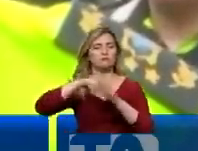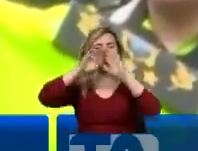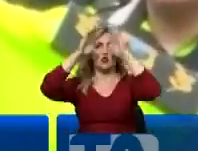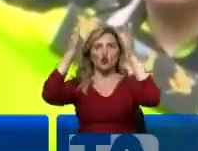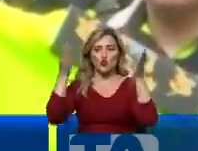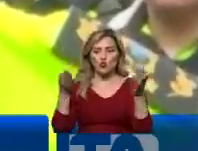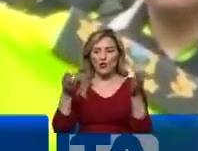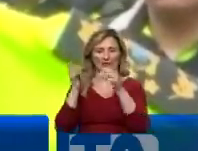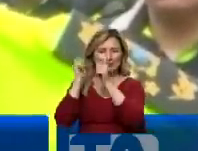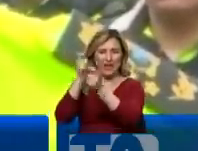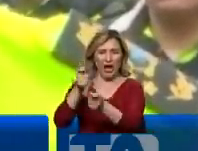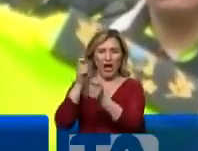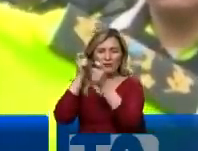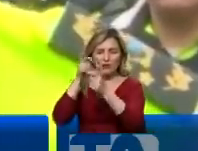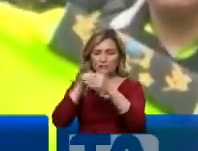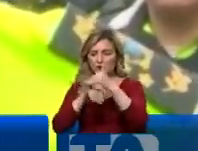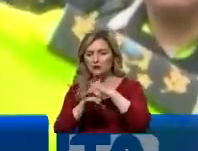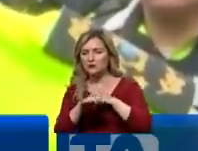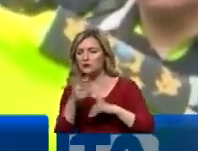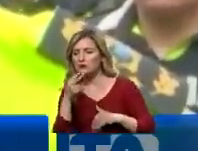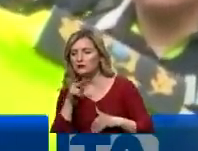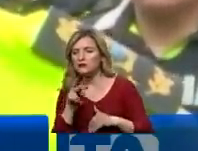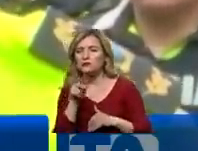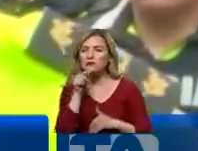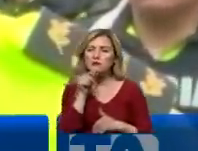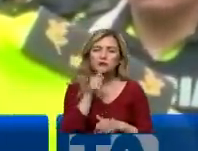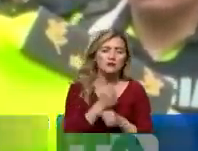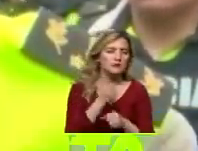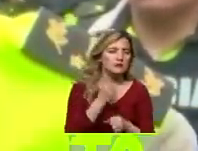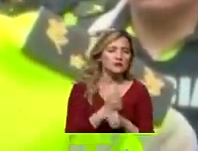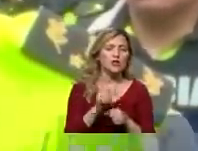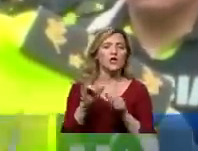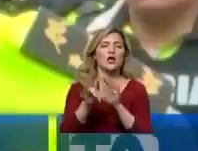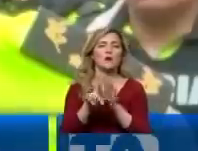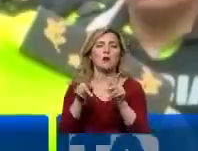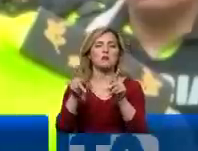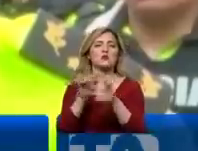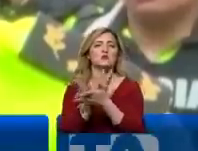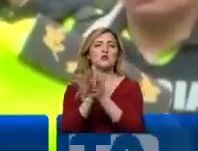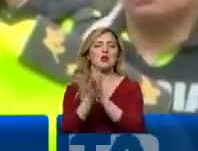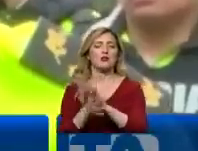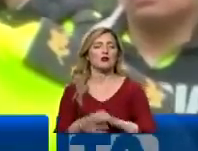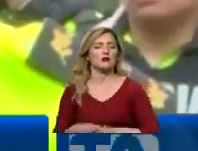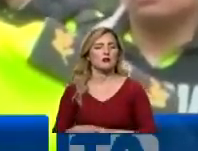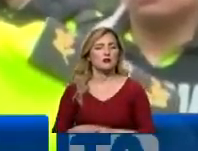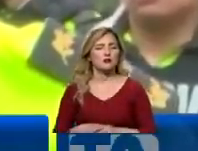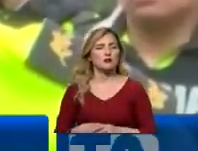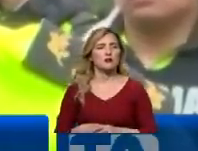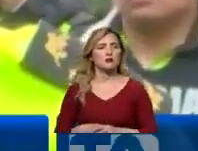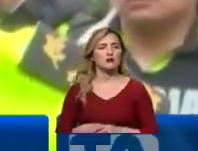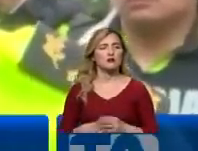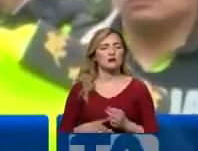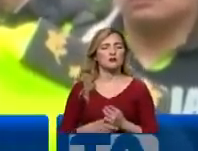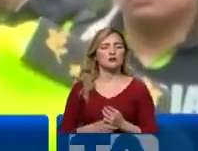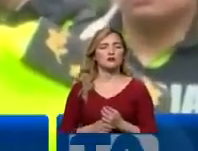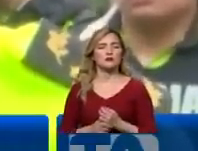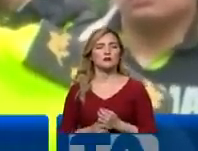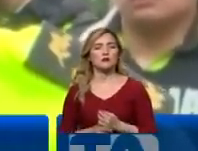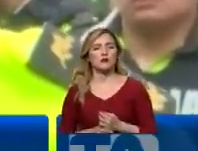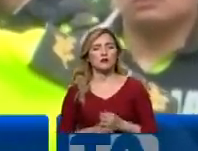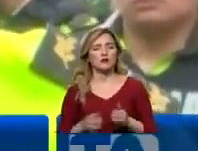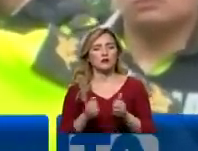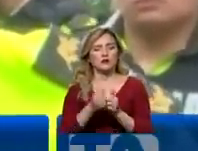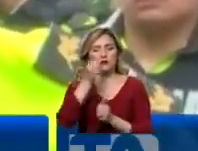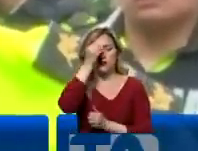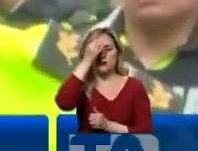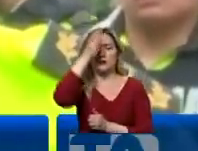túneles que identifiquen a quienes están haciendo minería ilegal al interior, pero también con un equipo de